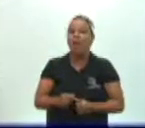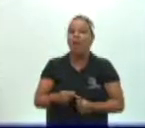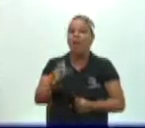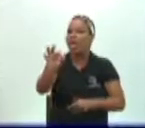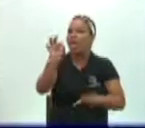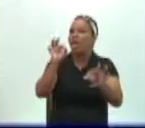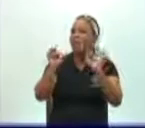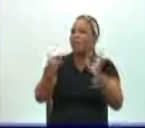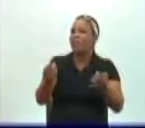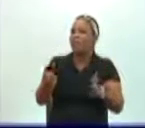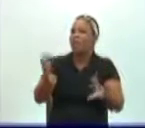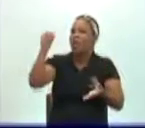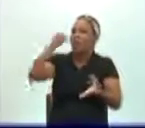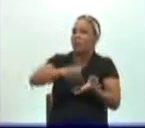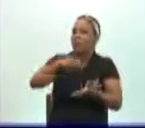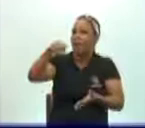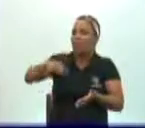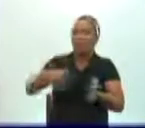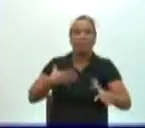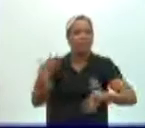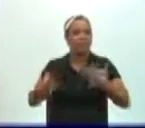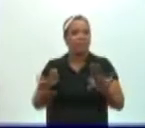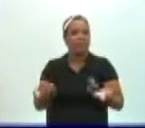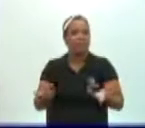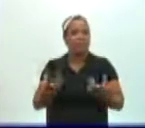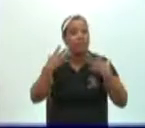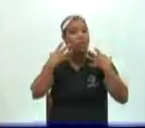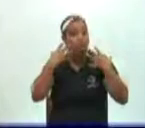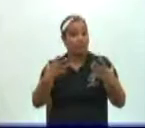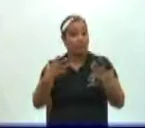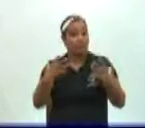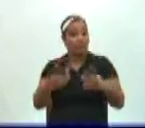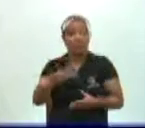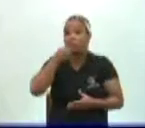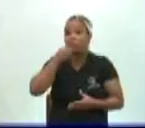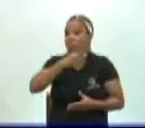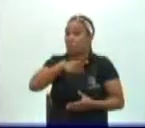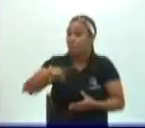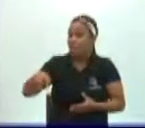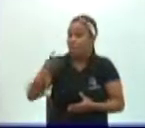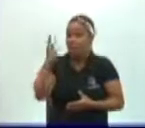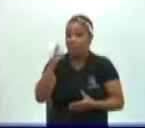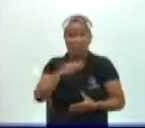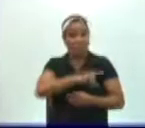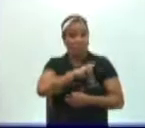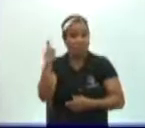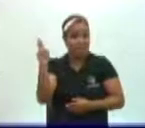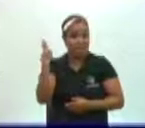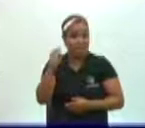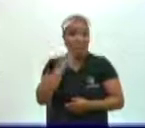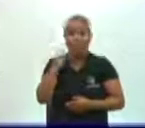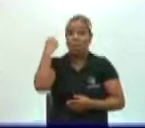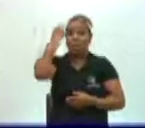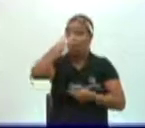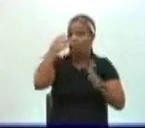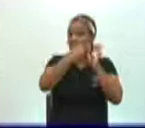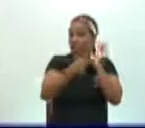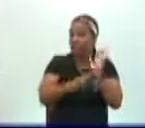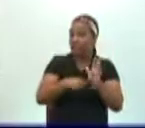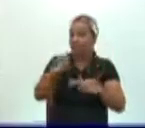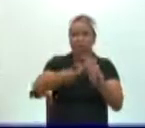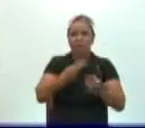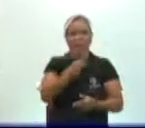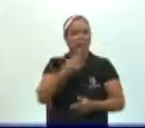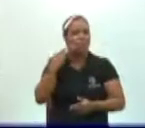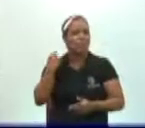crees que apostaría esta actividad? Fíjense, es importante que ustedes puedan leer tres héroes, puedan ver la caracterización que hace Martí, la